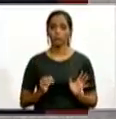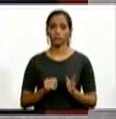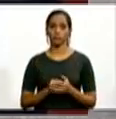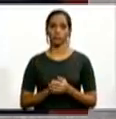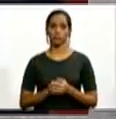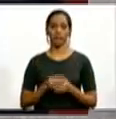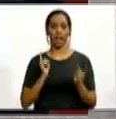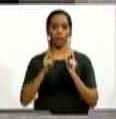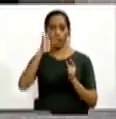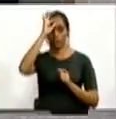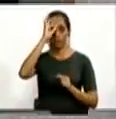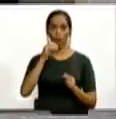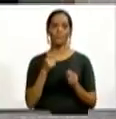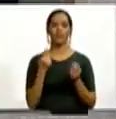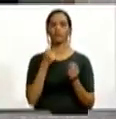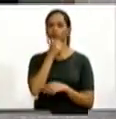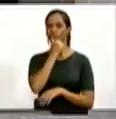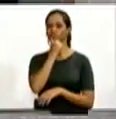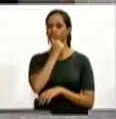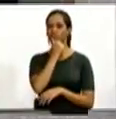no sabemos y... Pero sospechamos.